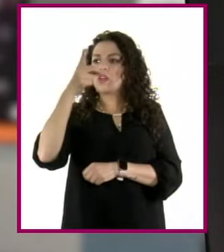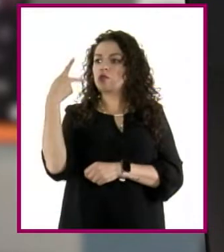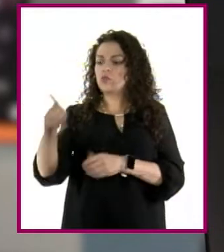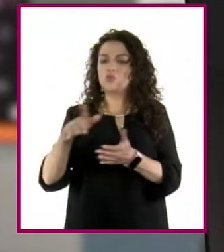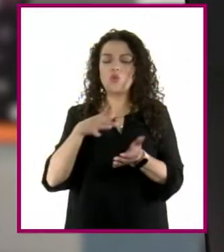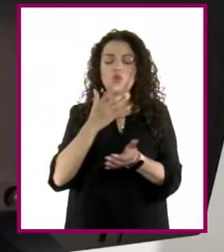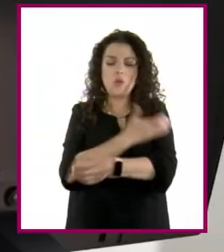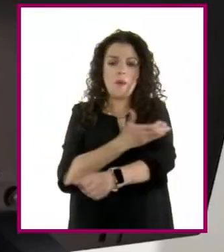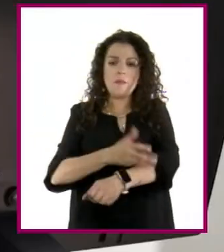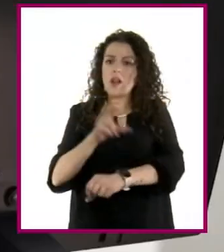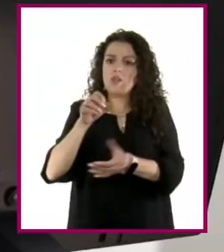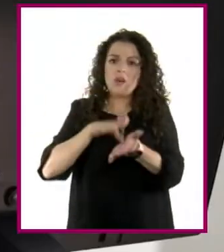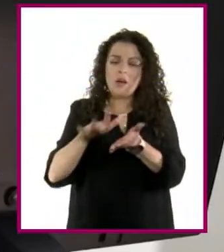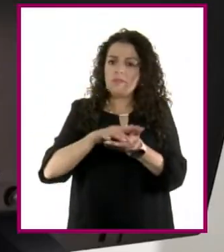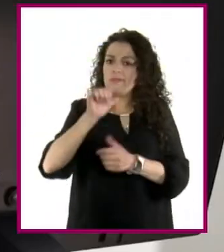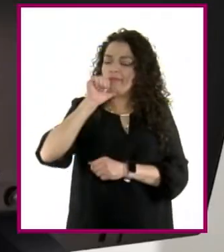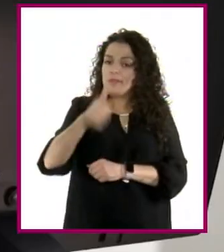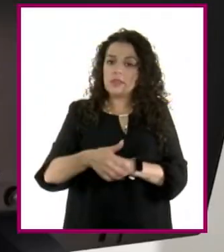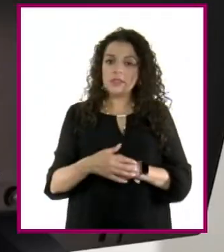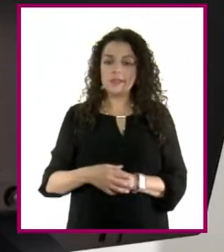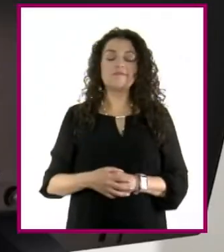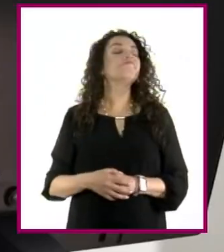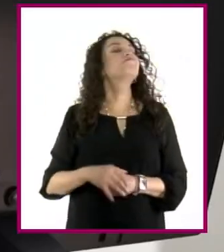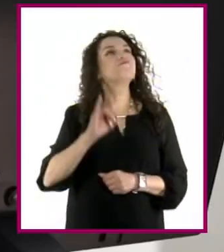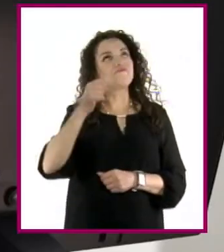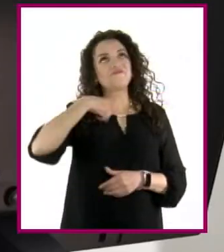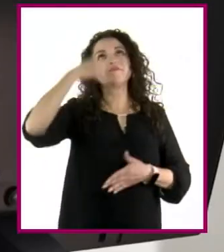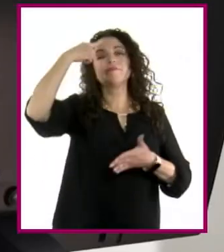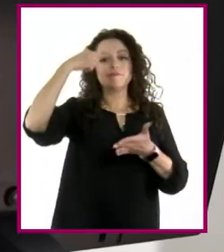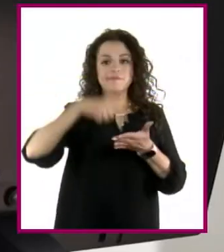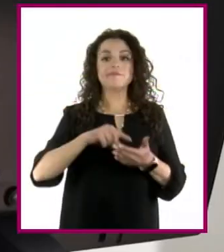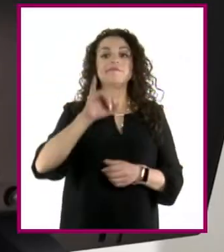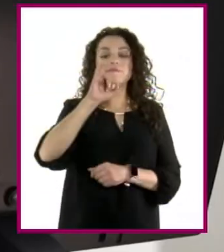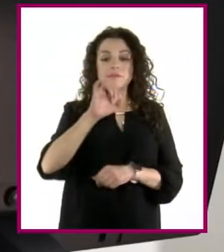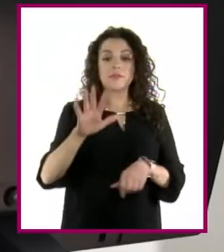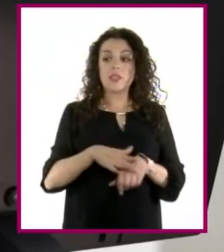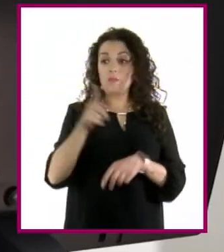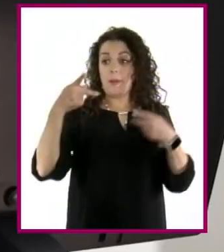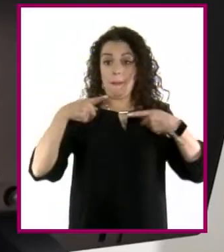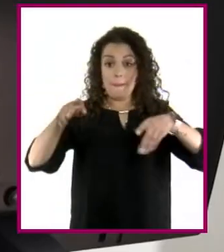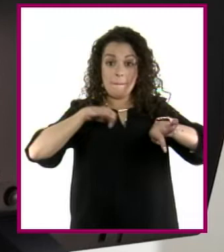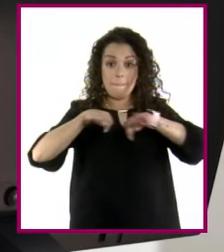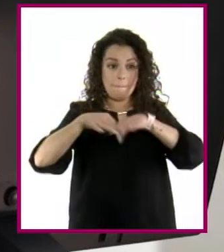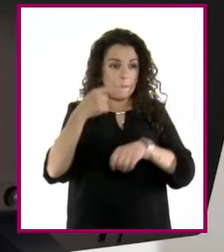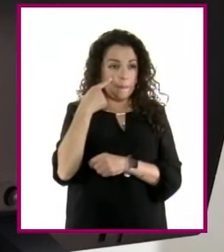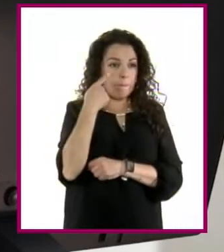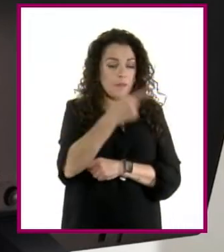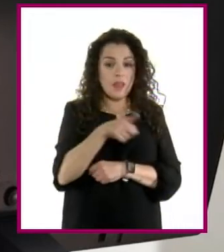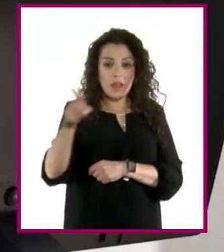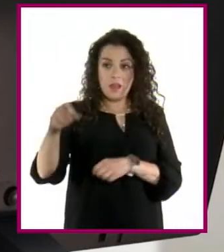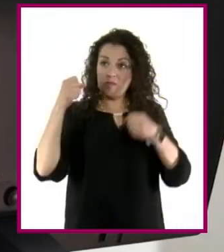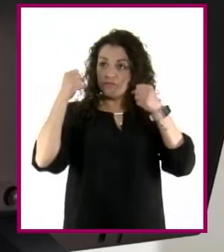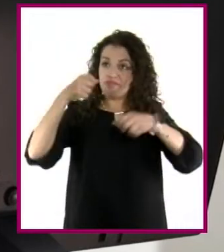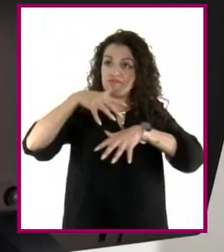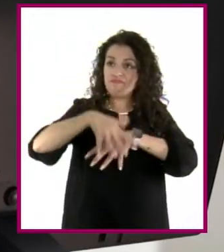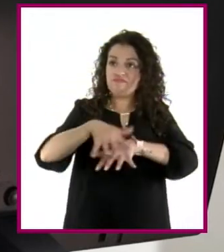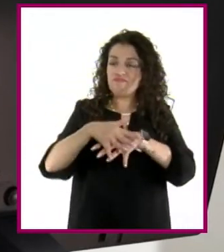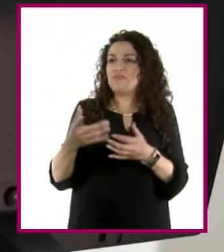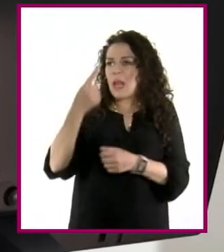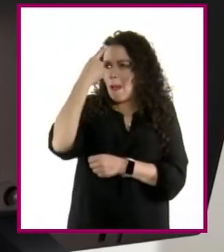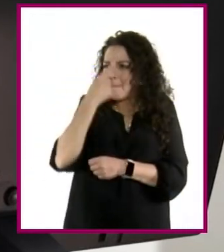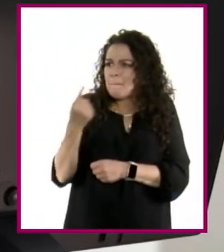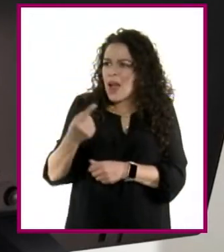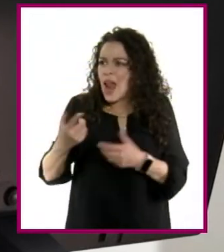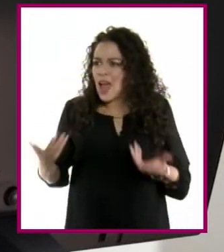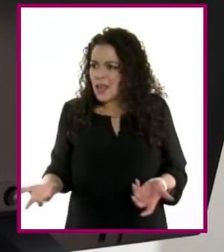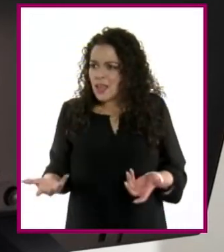compañeros en la protesta? Creo que sí. Los trabajadores ven que la protesta no está muy nutrida y se preguntan, ¿qué razón tengo como